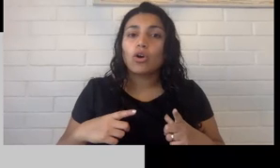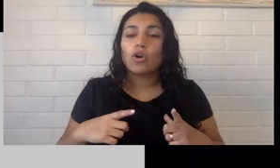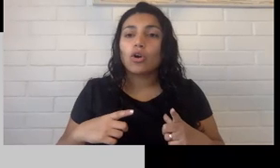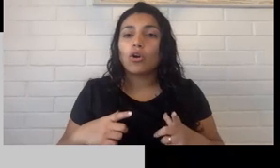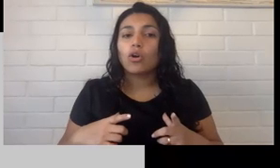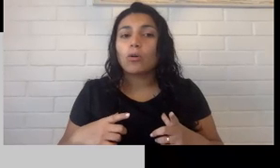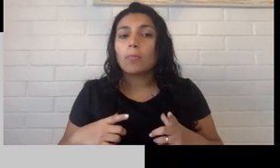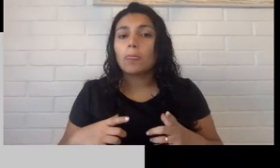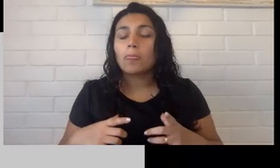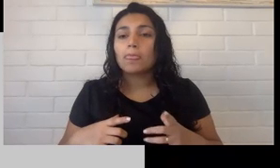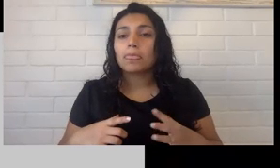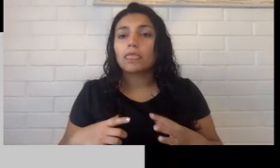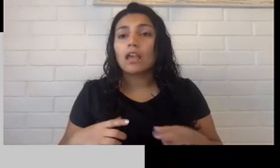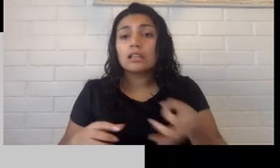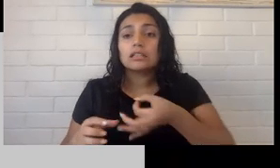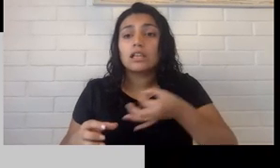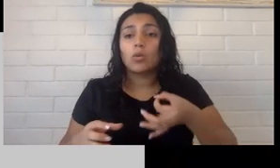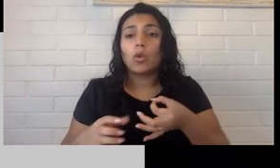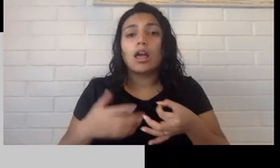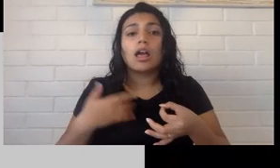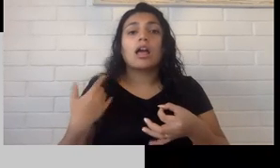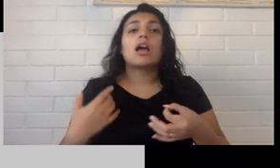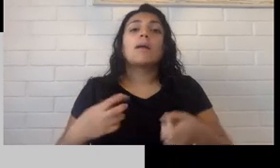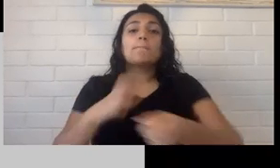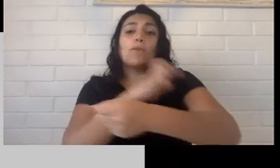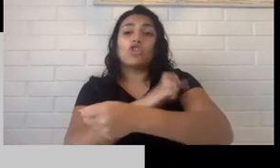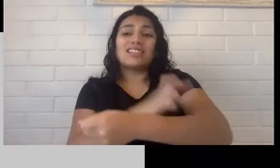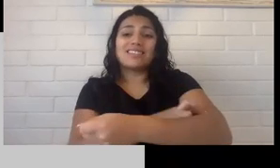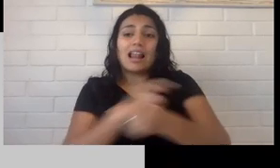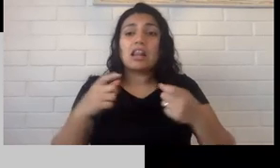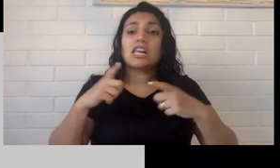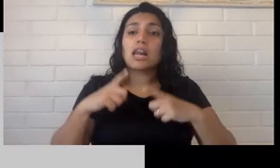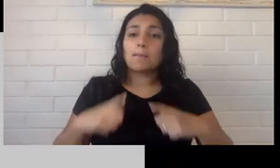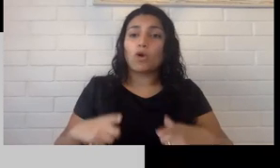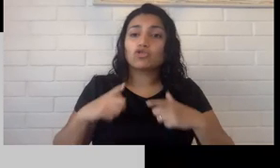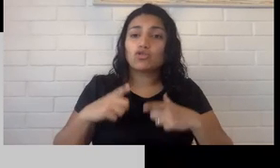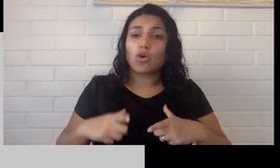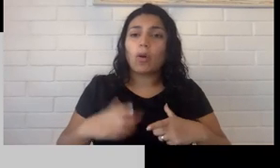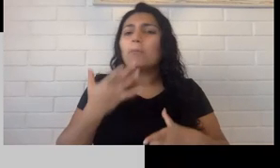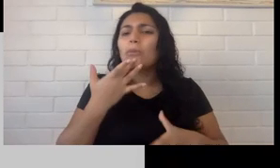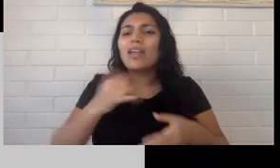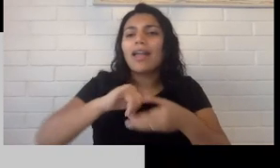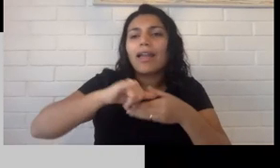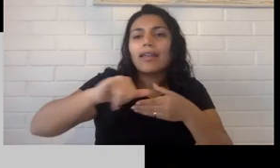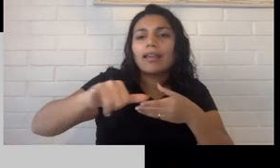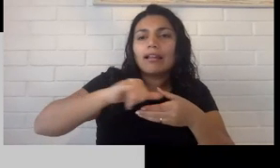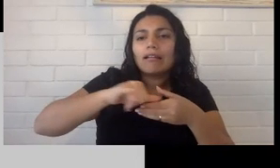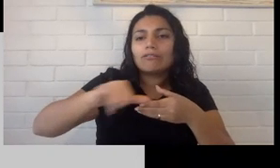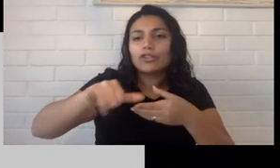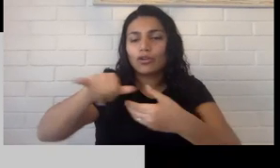básicamente cuando estamos analizando una situación en que ocurre un equilibrio, hay un